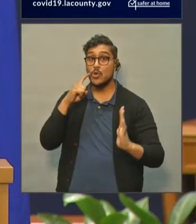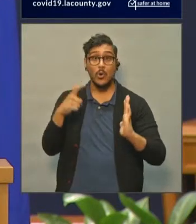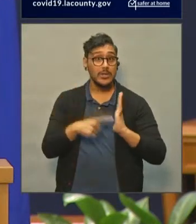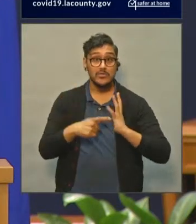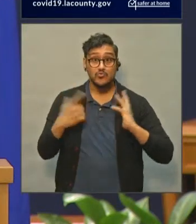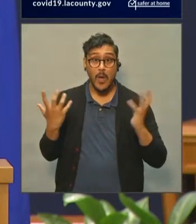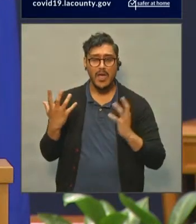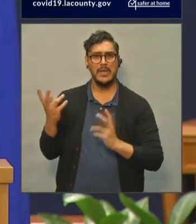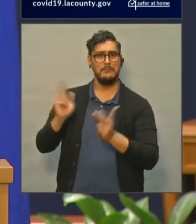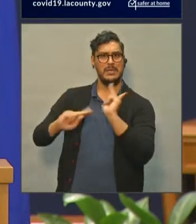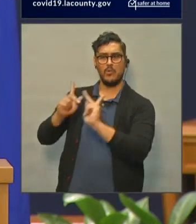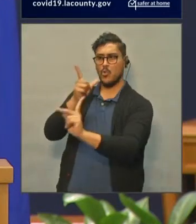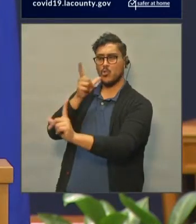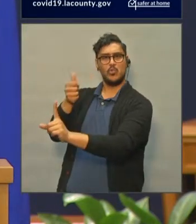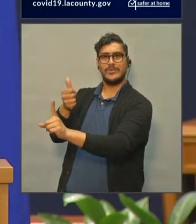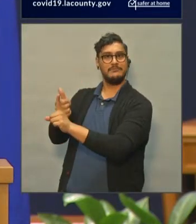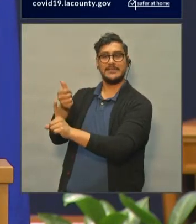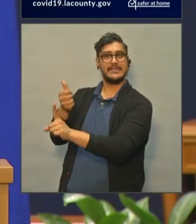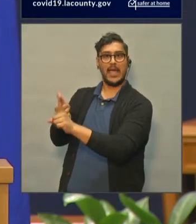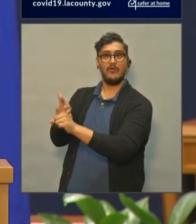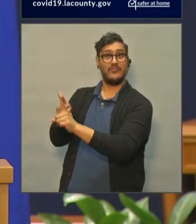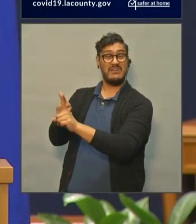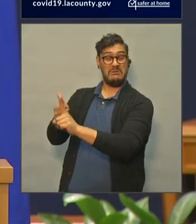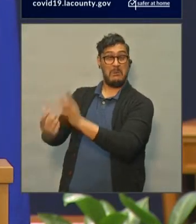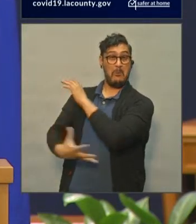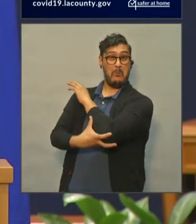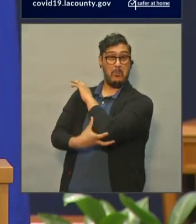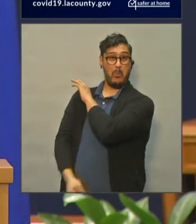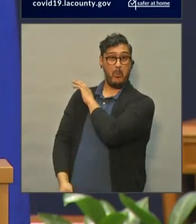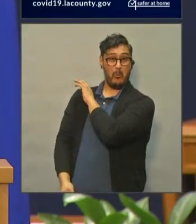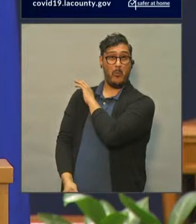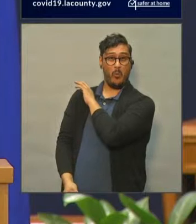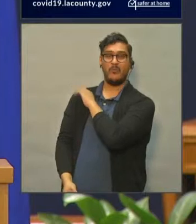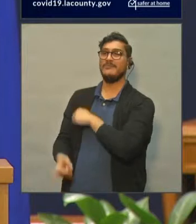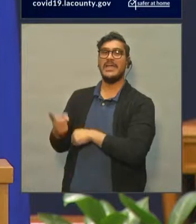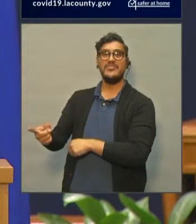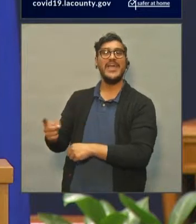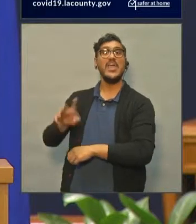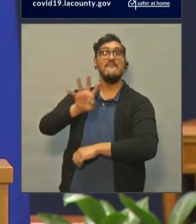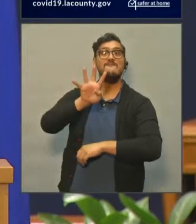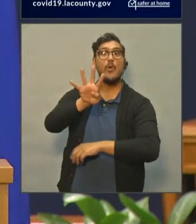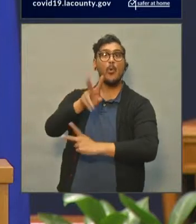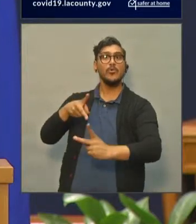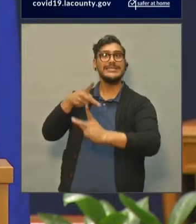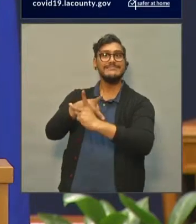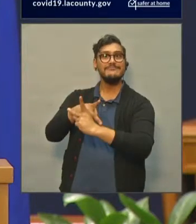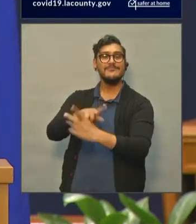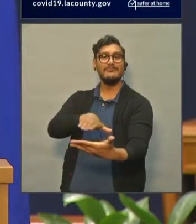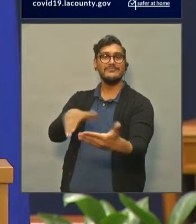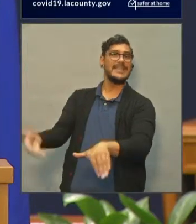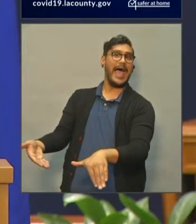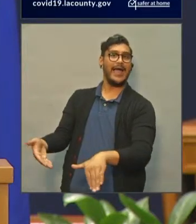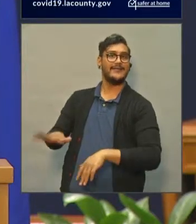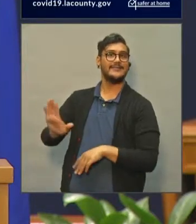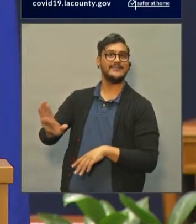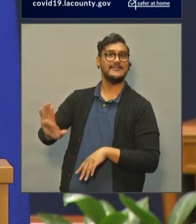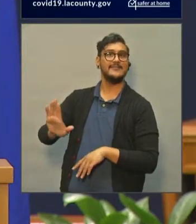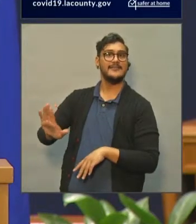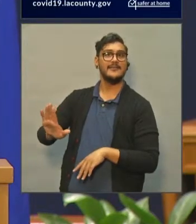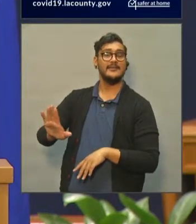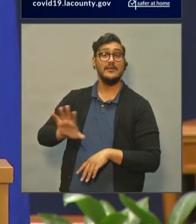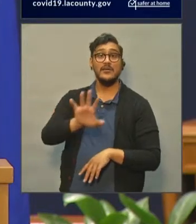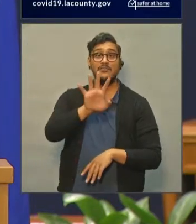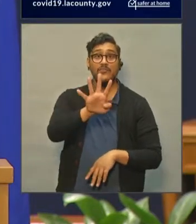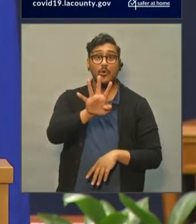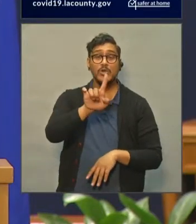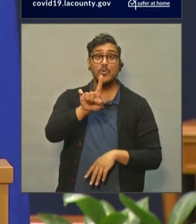altas tasas de pobreza tienen casi 4 veces la tasa de fallecimientos por causa de COVID-19, 41